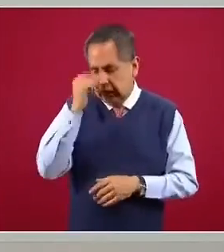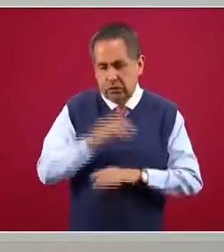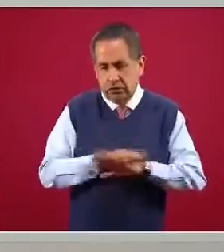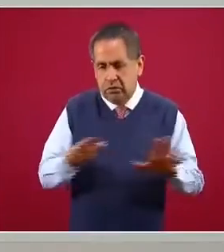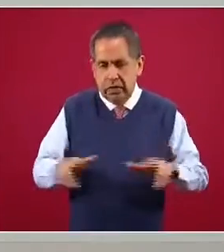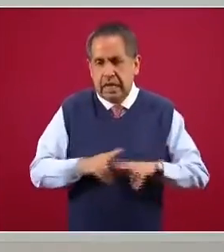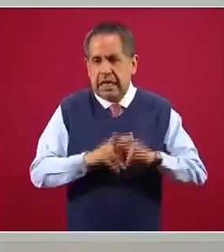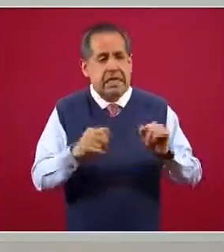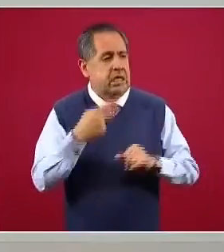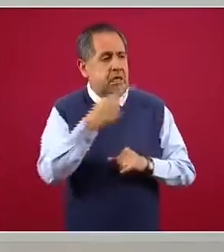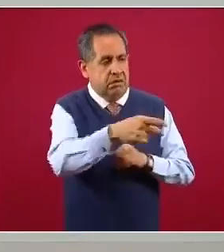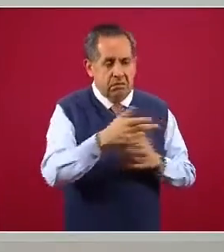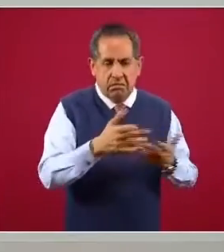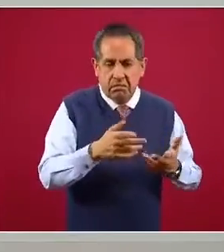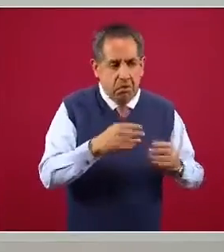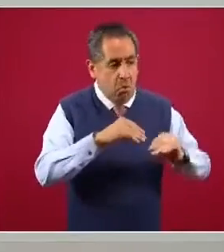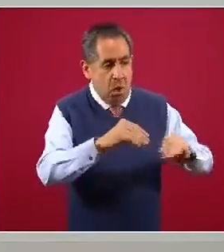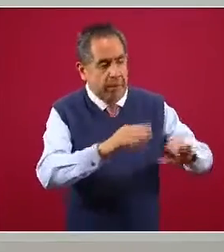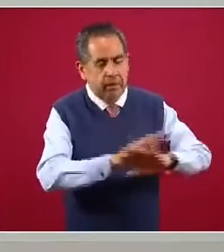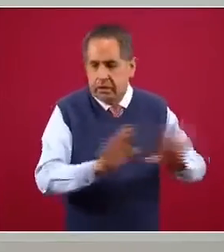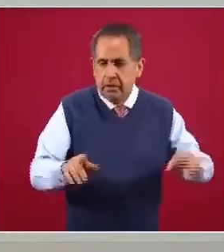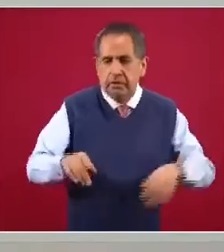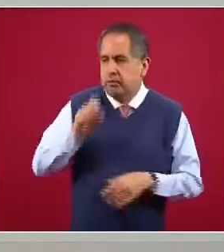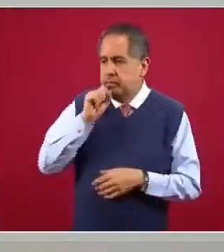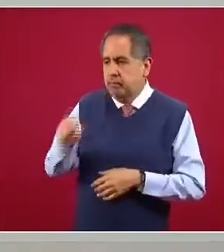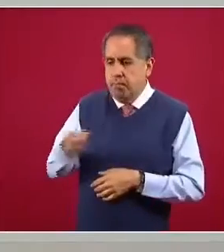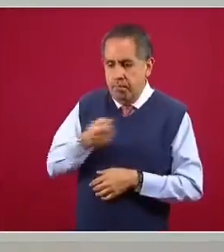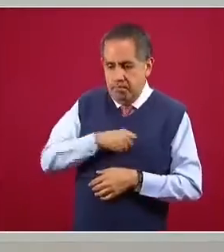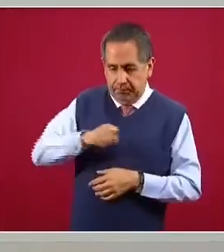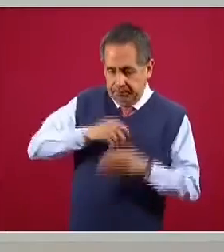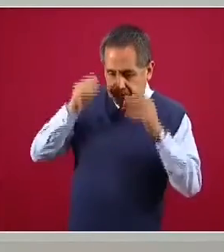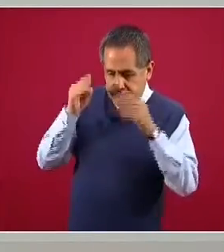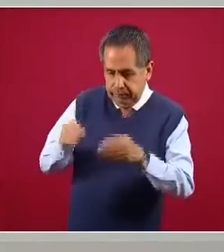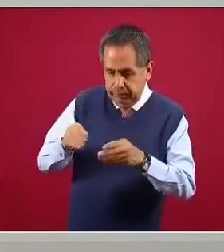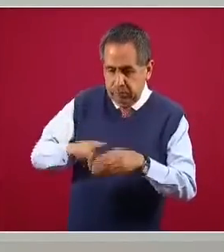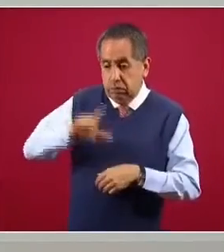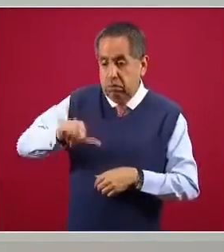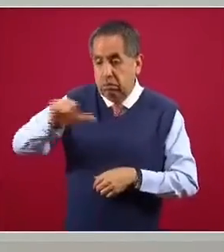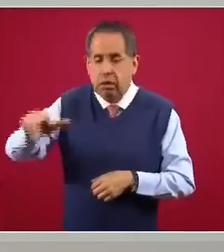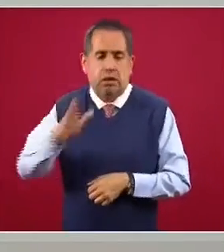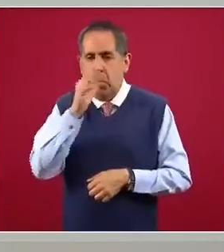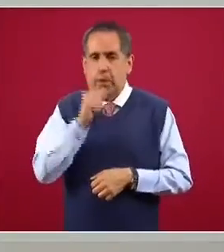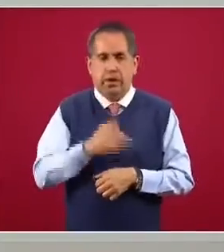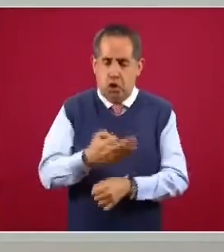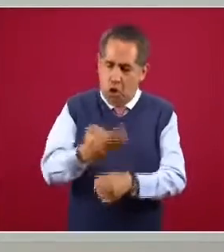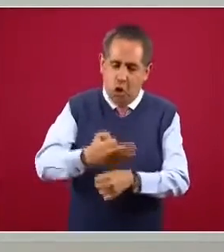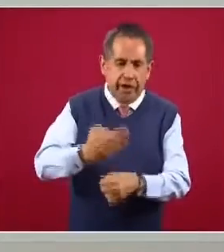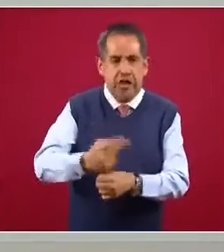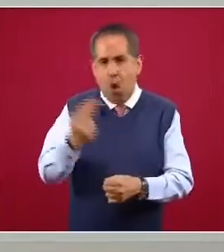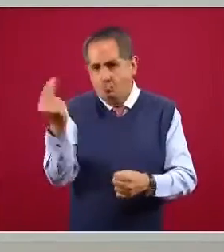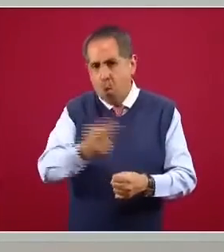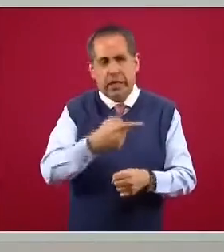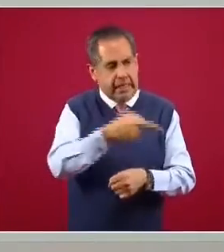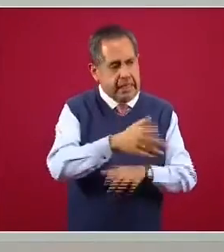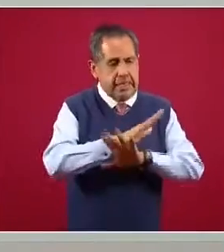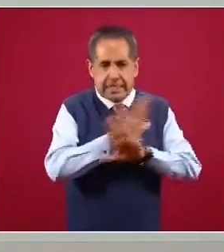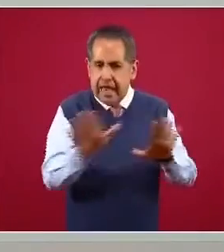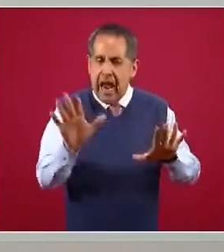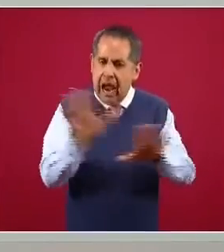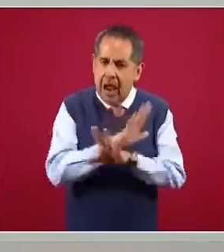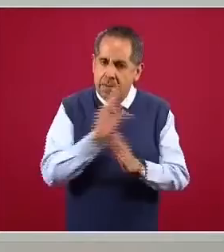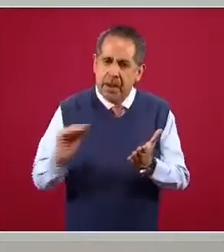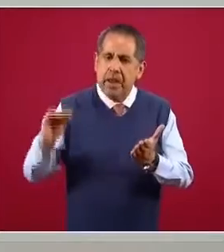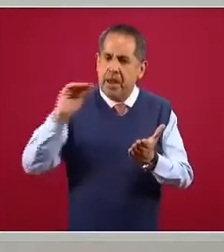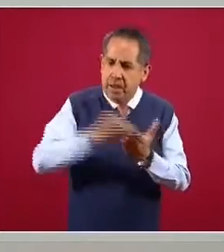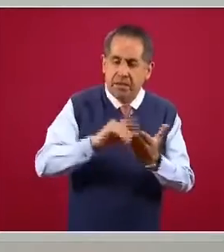vista de su operación y mucho menos desde el punto de vista de salud. Es una urgencia tenerlos